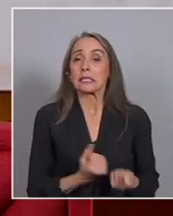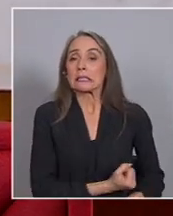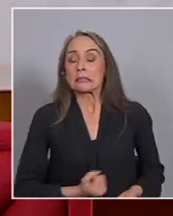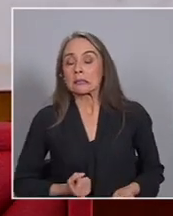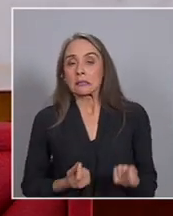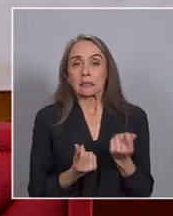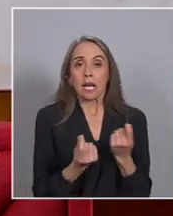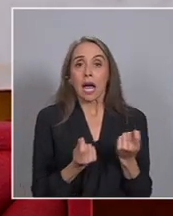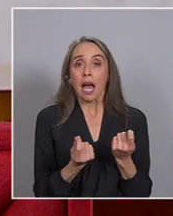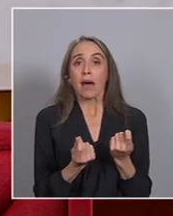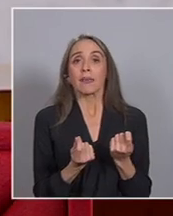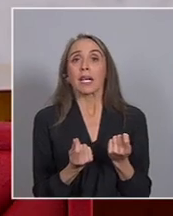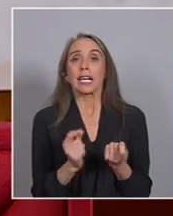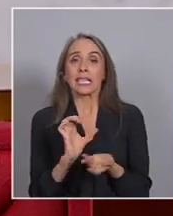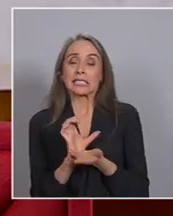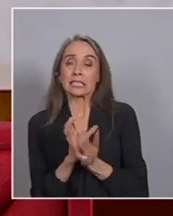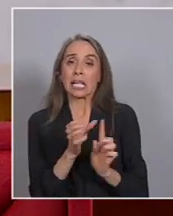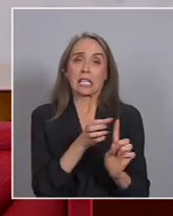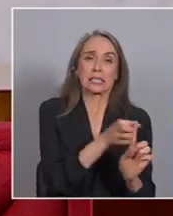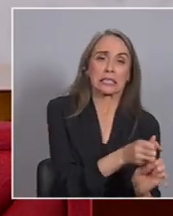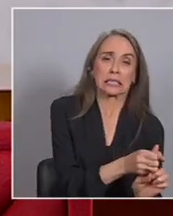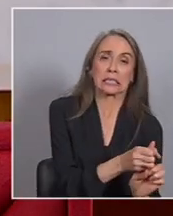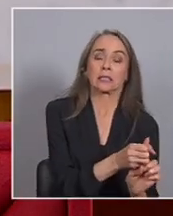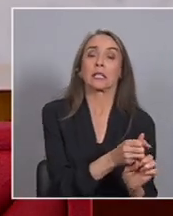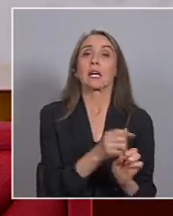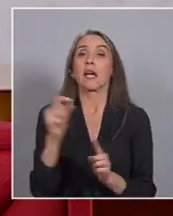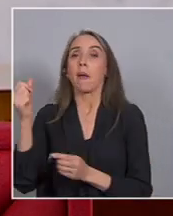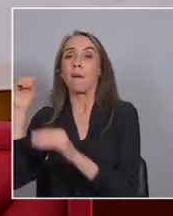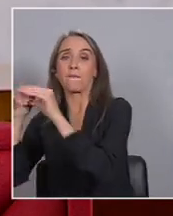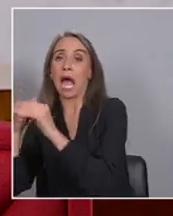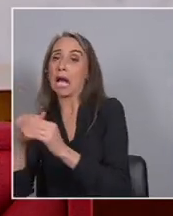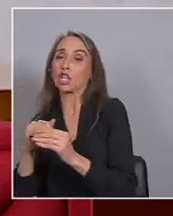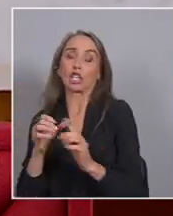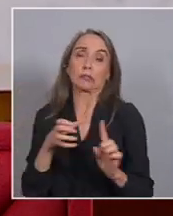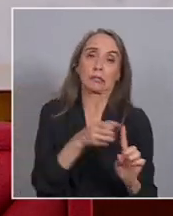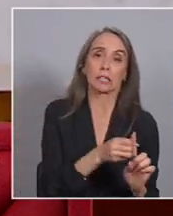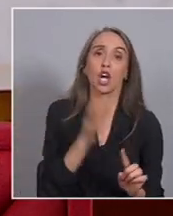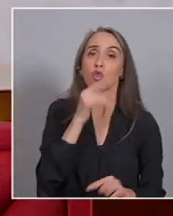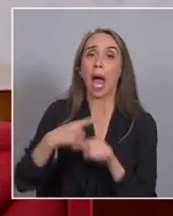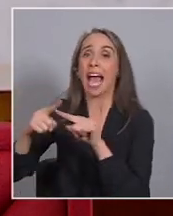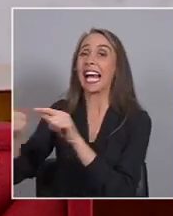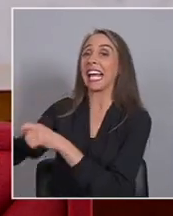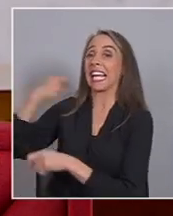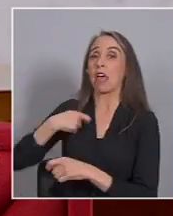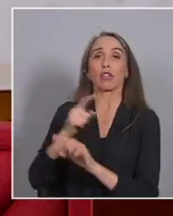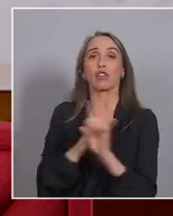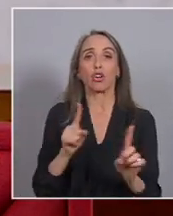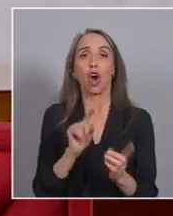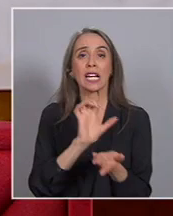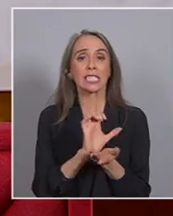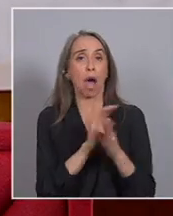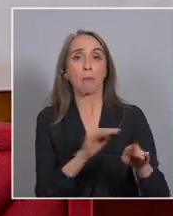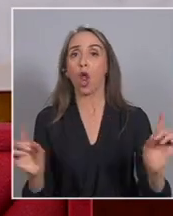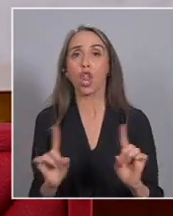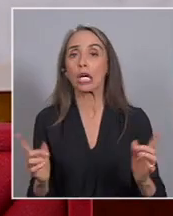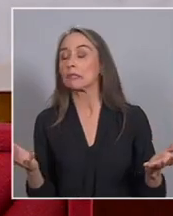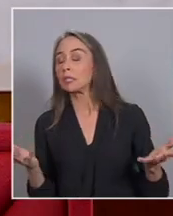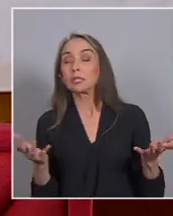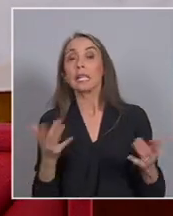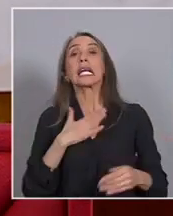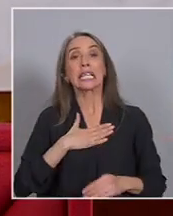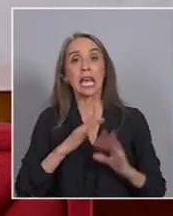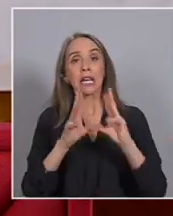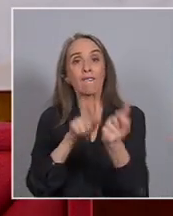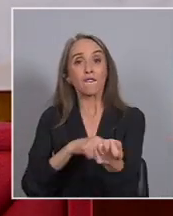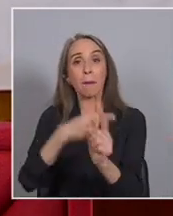tan apretada por el Estado y los bancos, por la falta de crédito y la falta de apoyo del Estado. Queremos